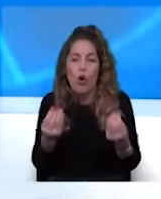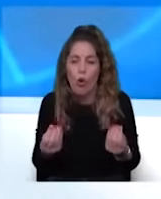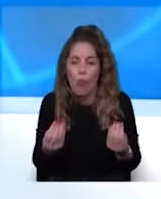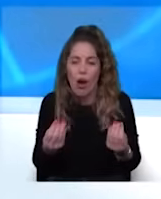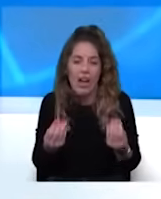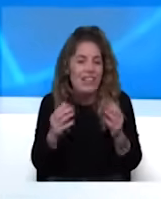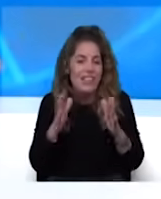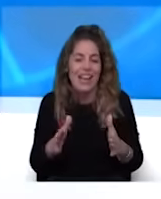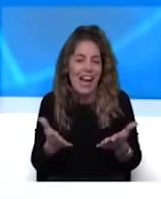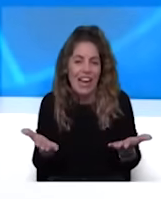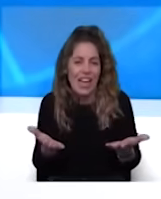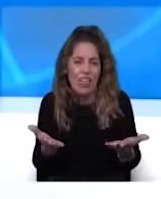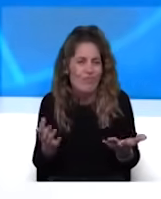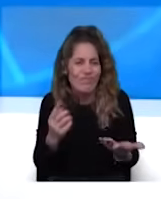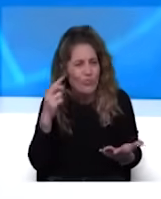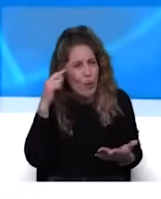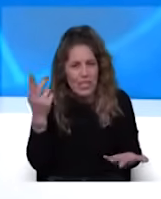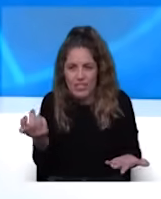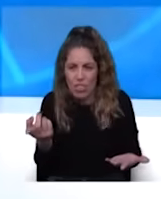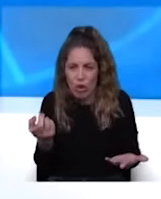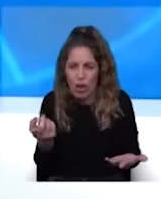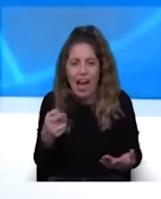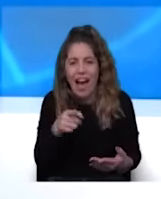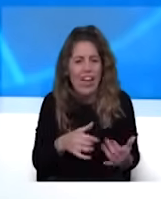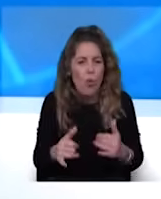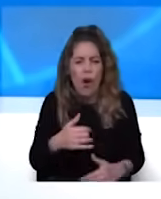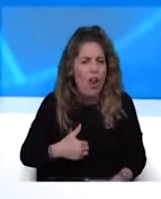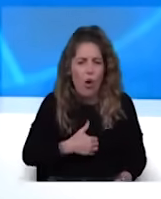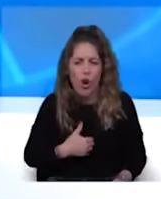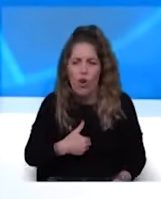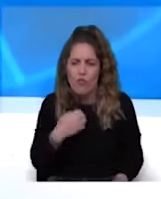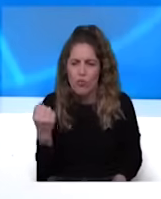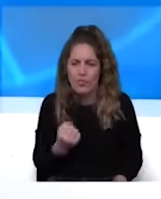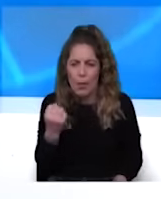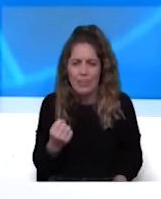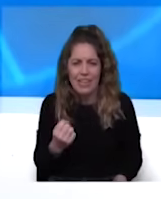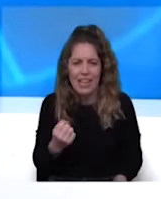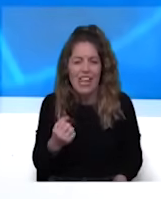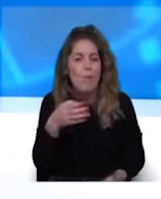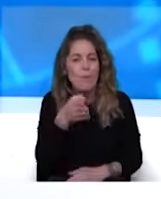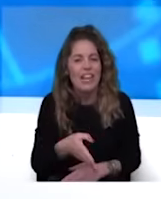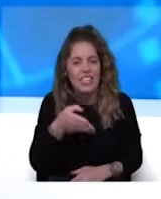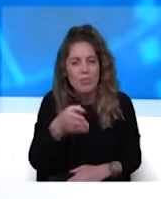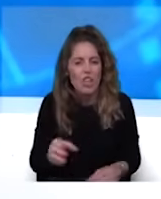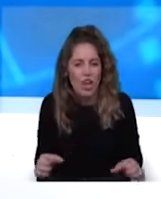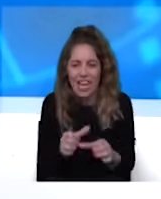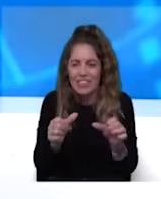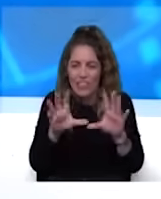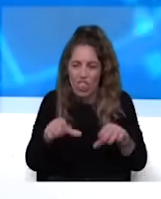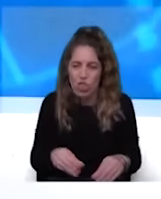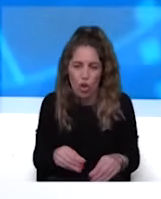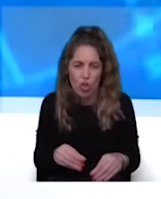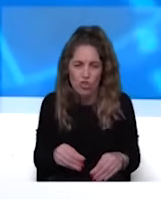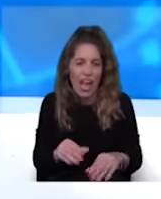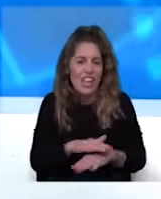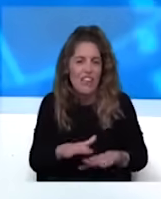totalmente digamos irracional y allí tiene que jugar un rol fundamental lo que es la participación activa de todos los actores